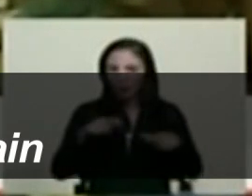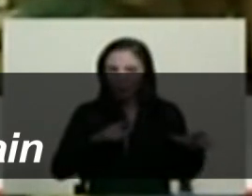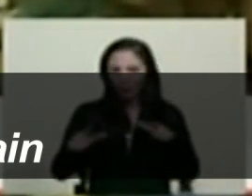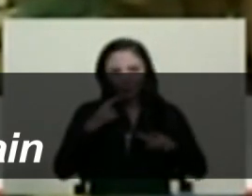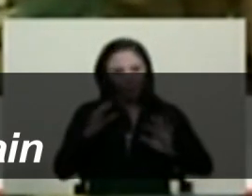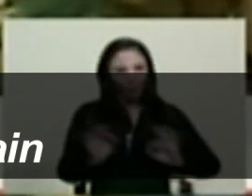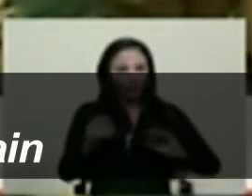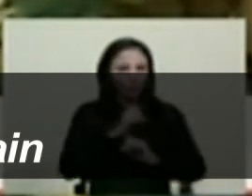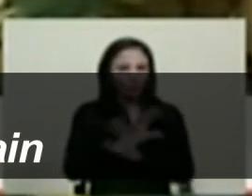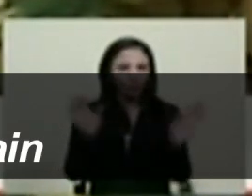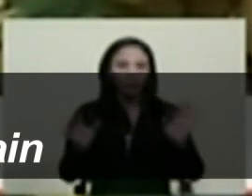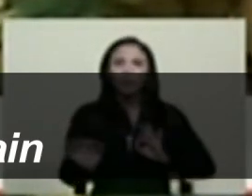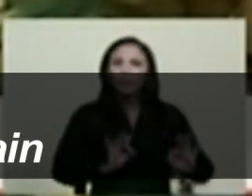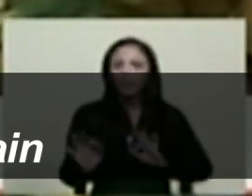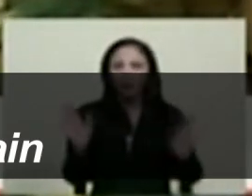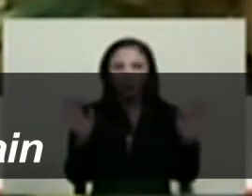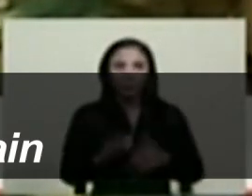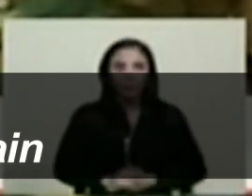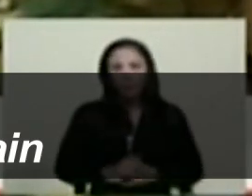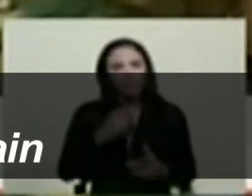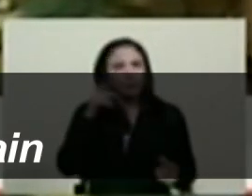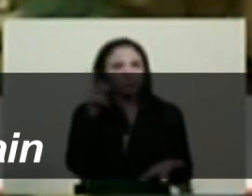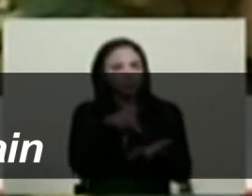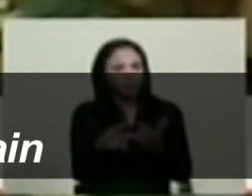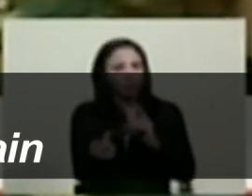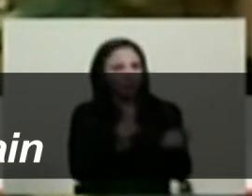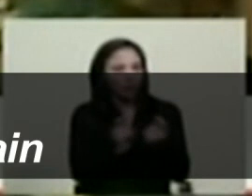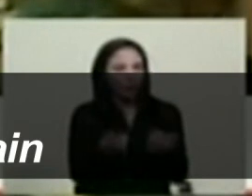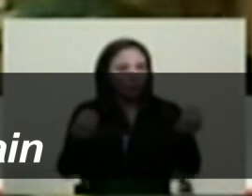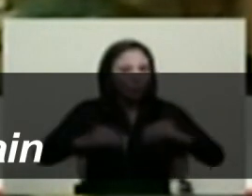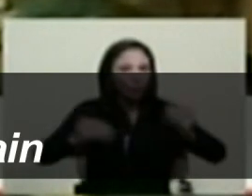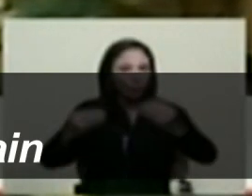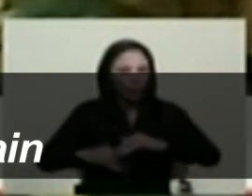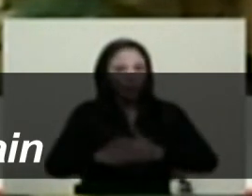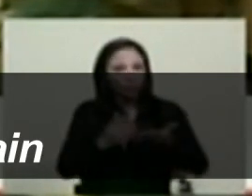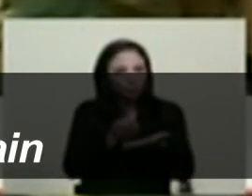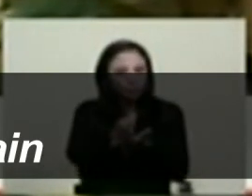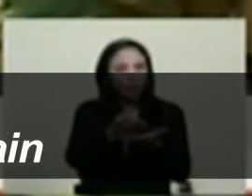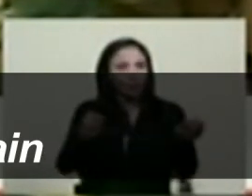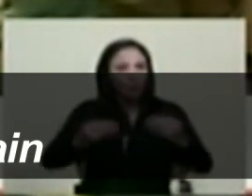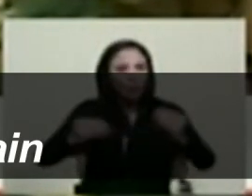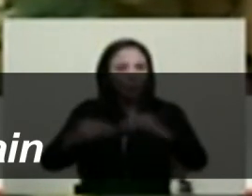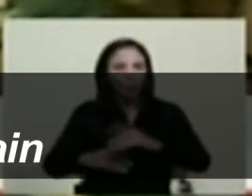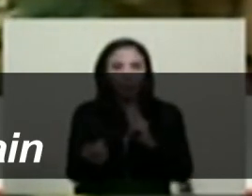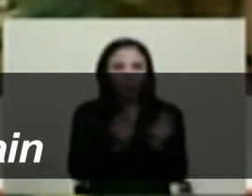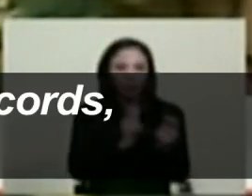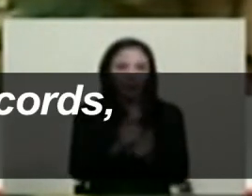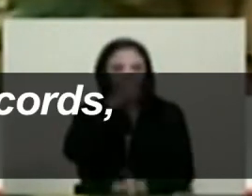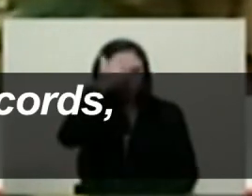preparados para participar en un proceso de diálogo